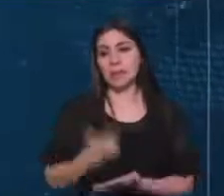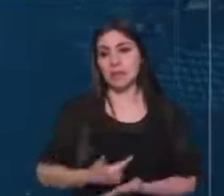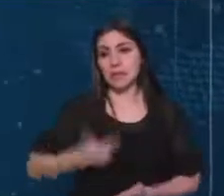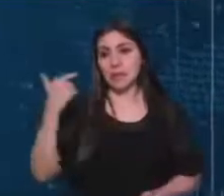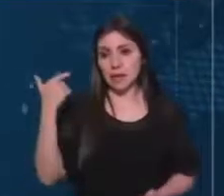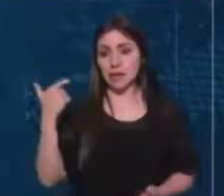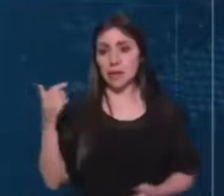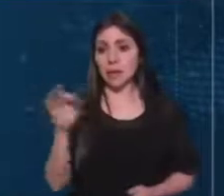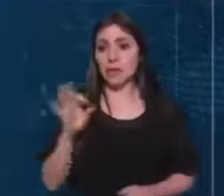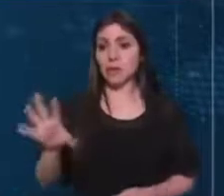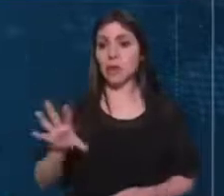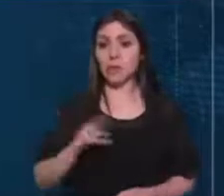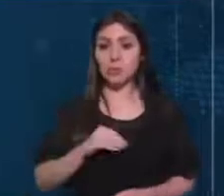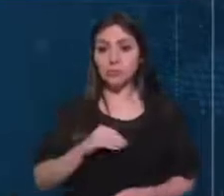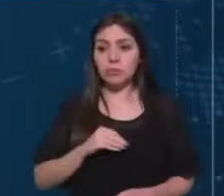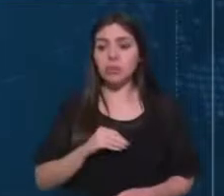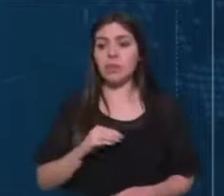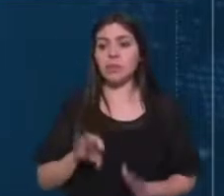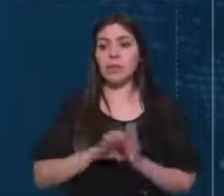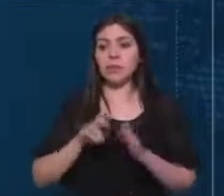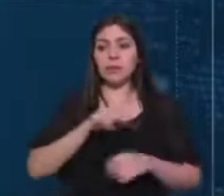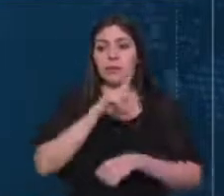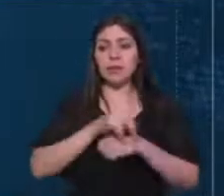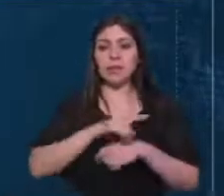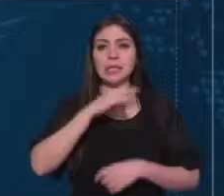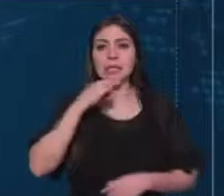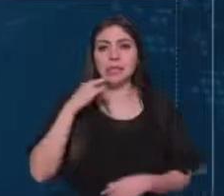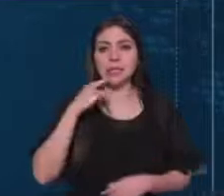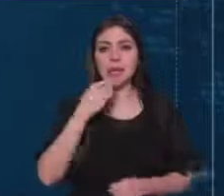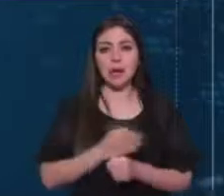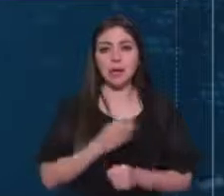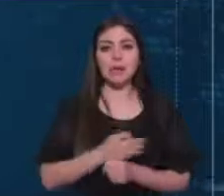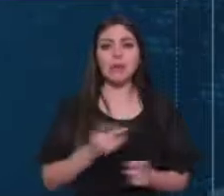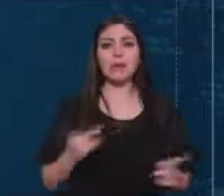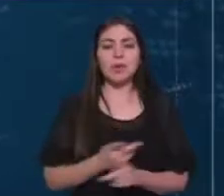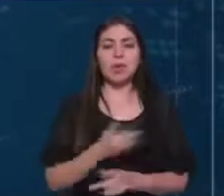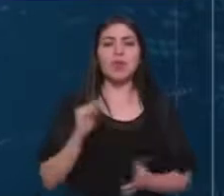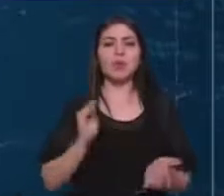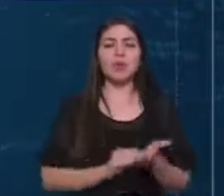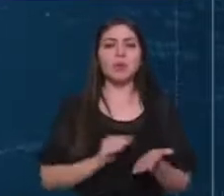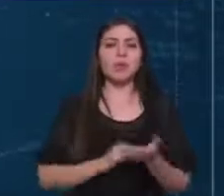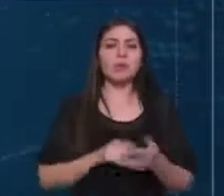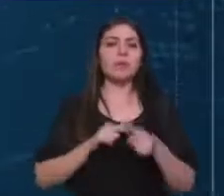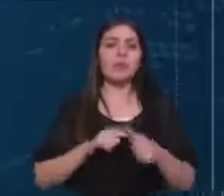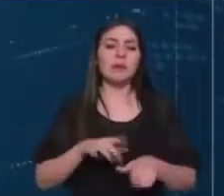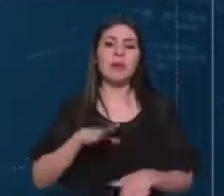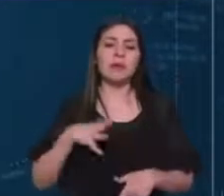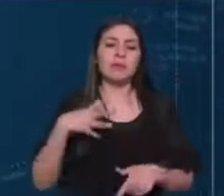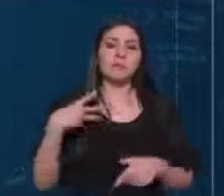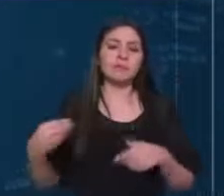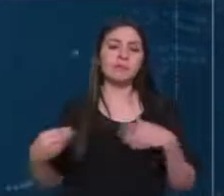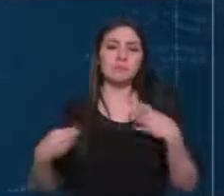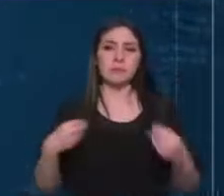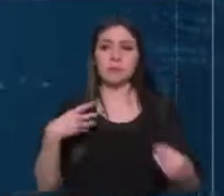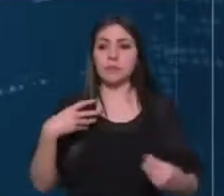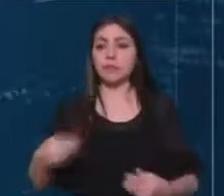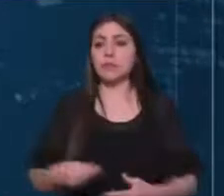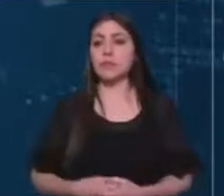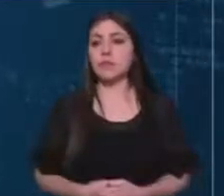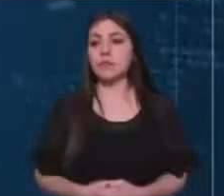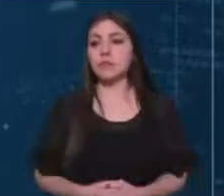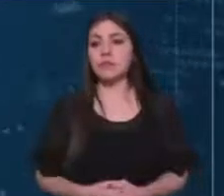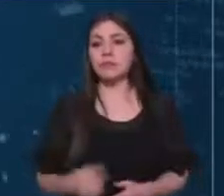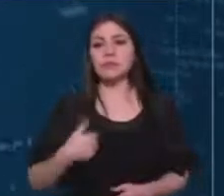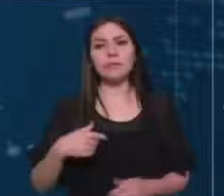de contagiarse, y en el caso de Chile lo que está sucediendo es que siguen existiendo casos de contagio. Lo menciono